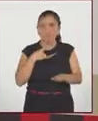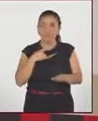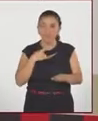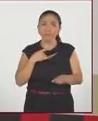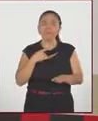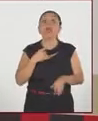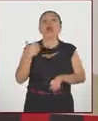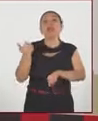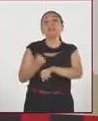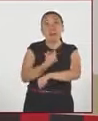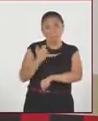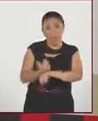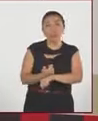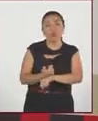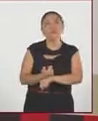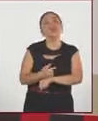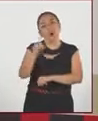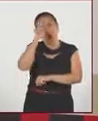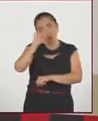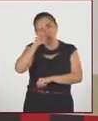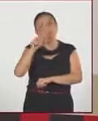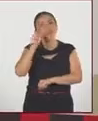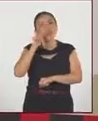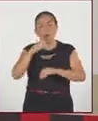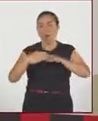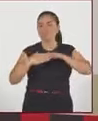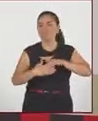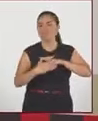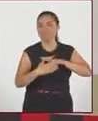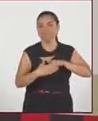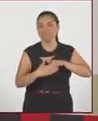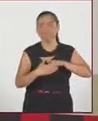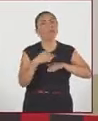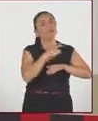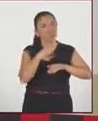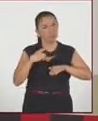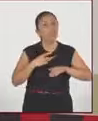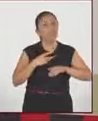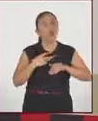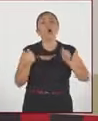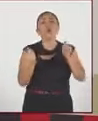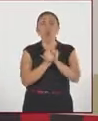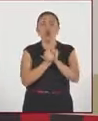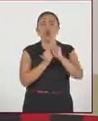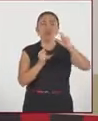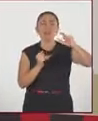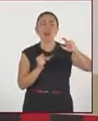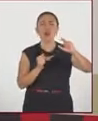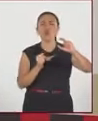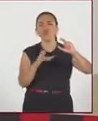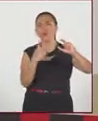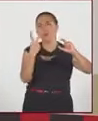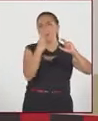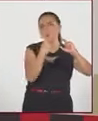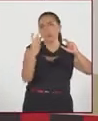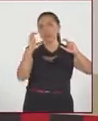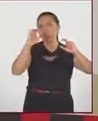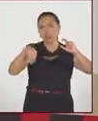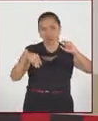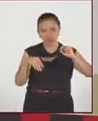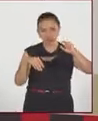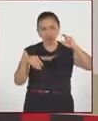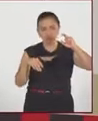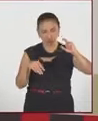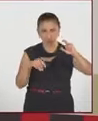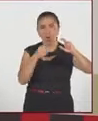los zapatos siempre se recomienda un zapato ancho y cuadrado, con un tacón de 2 a 3 centímetros y que sea el tacón